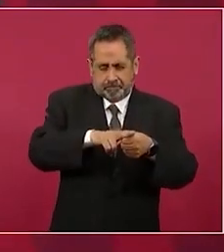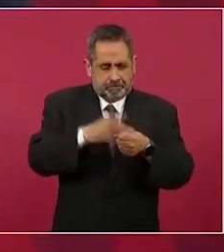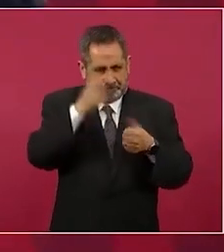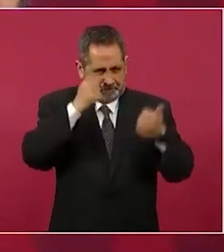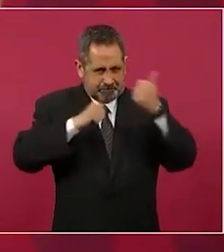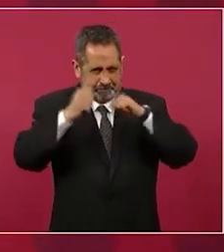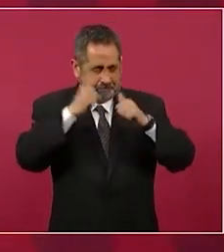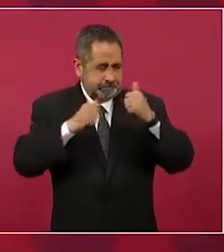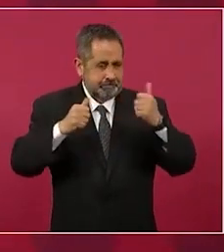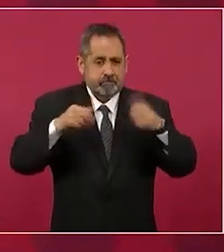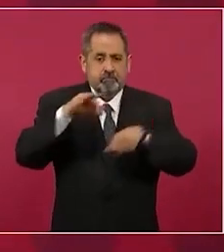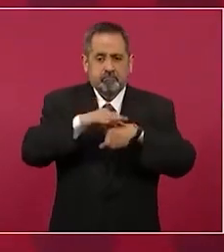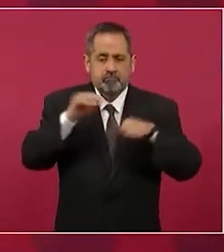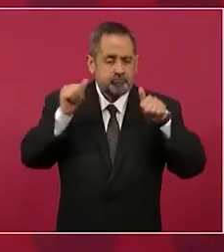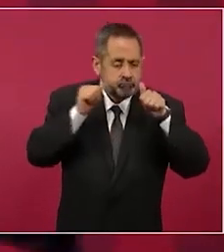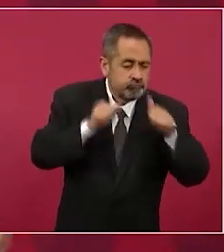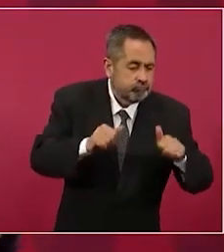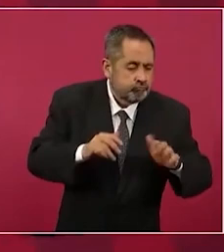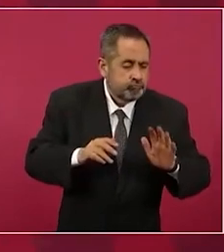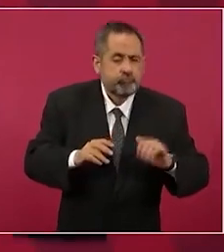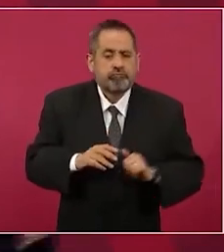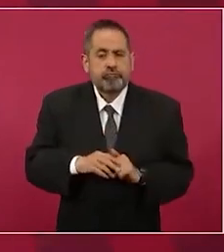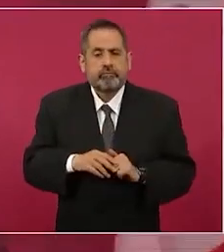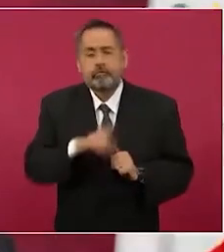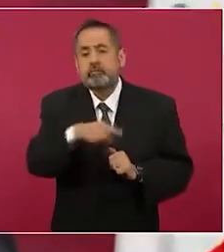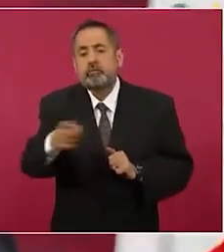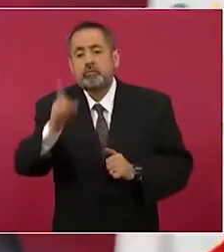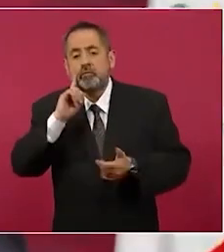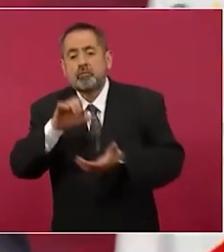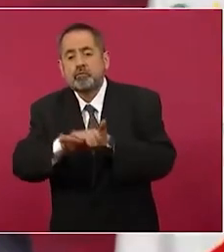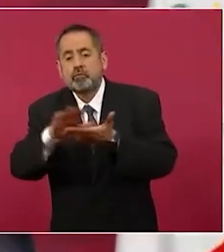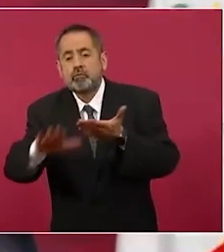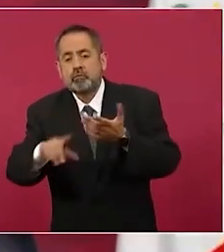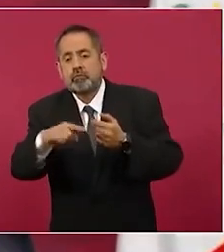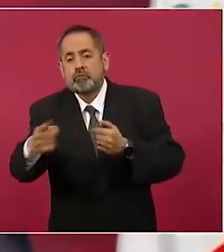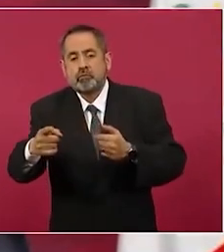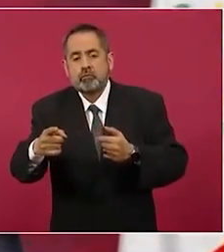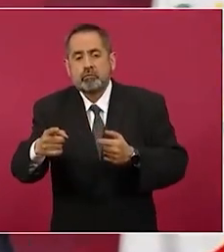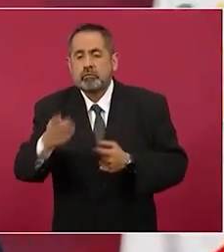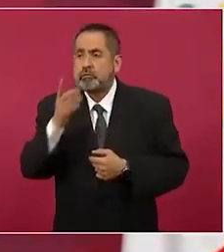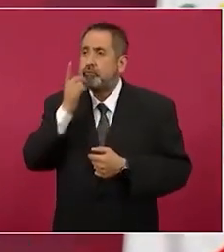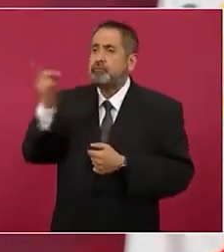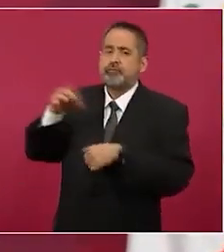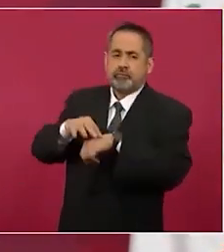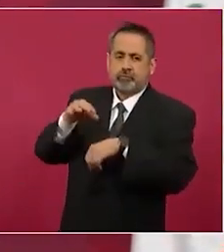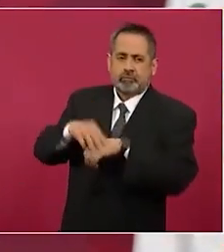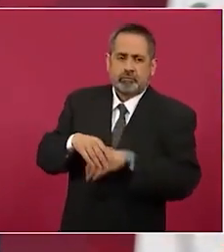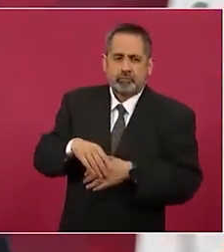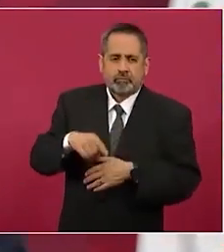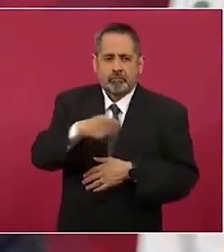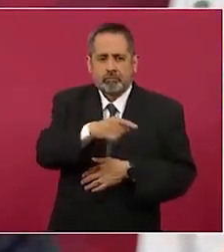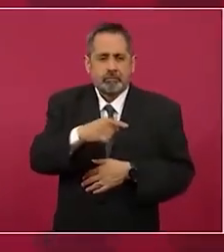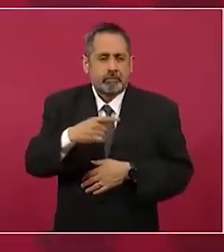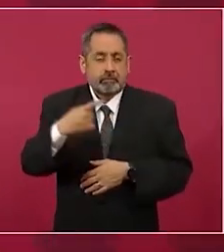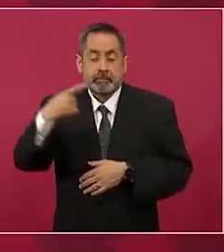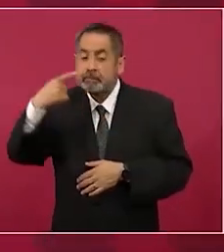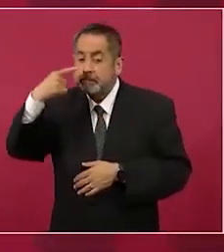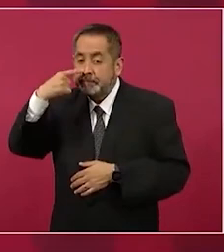ya con el médico y todo, y le dice la señora, su esposa, le dice al médico: déjenle la